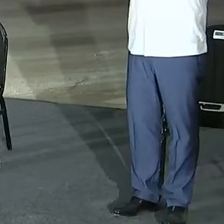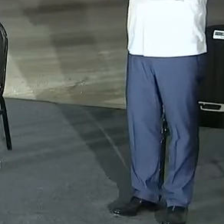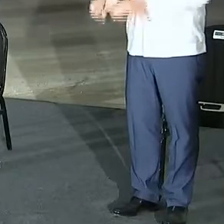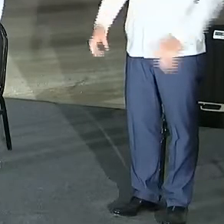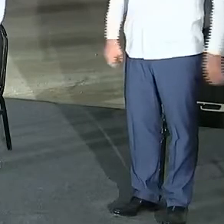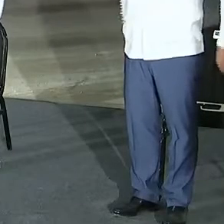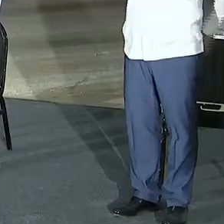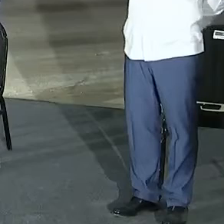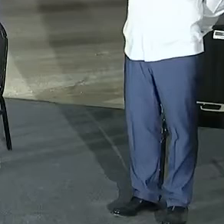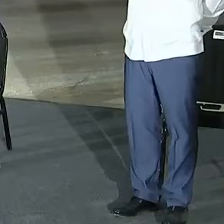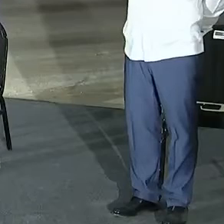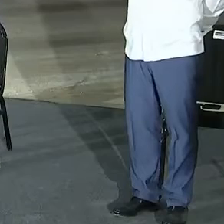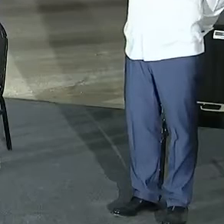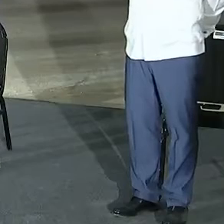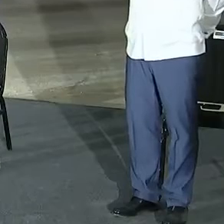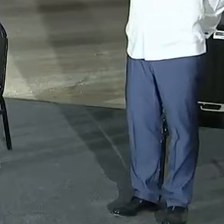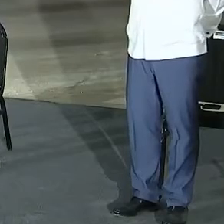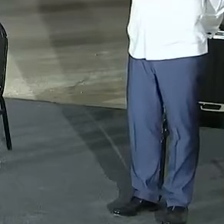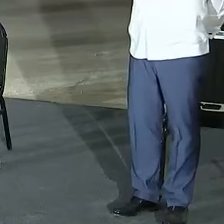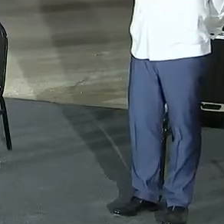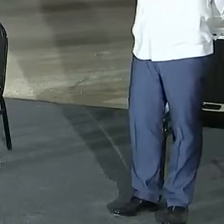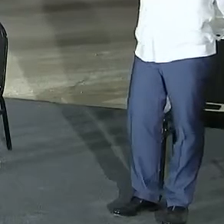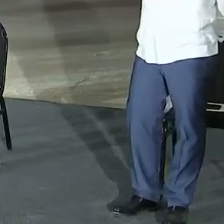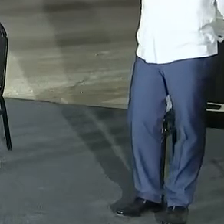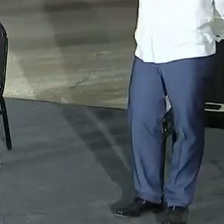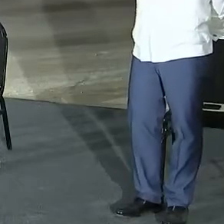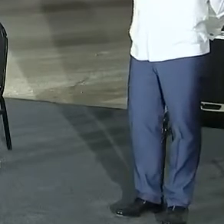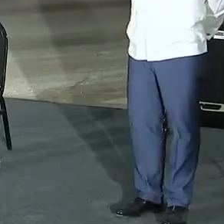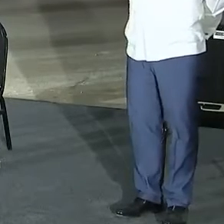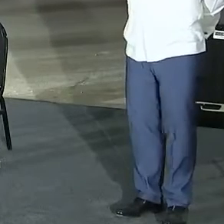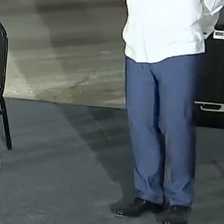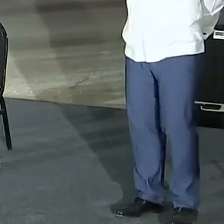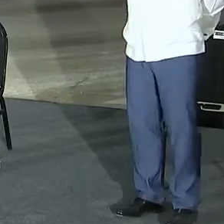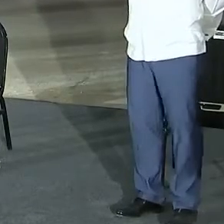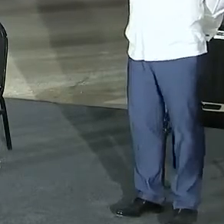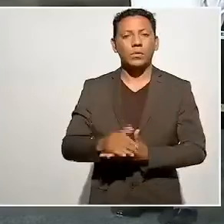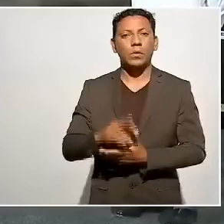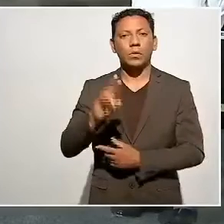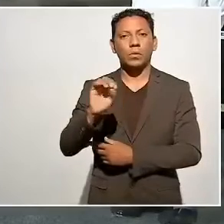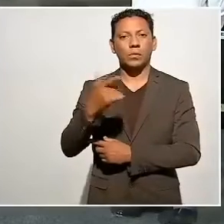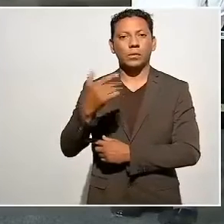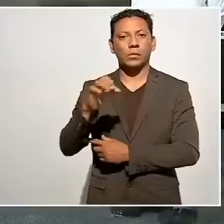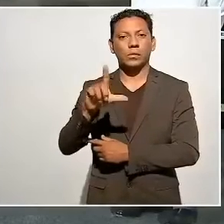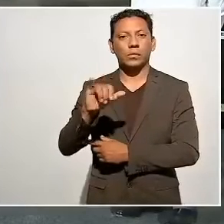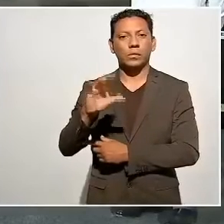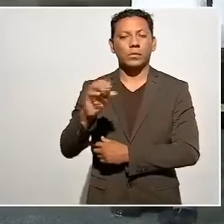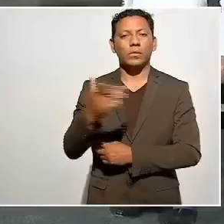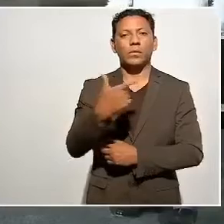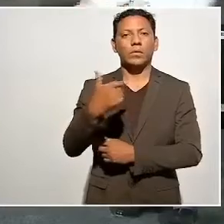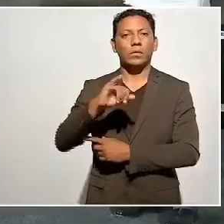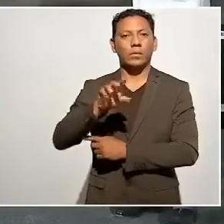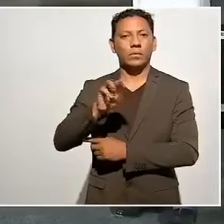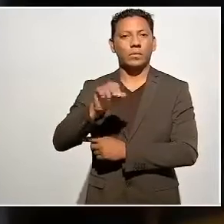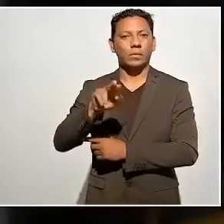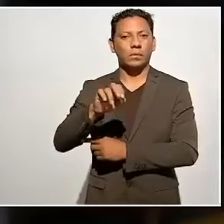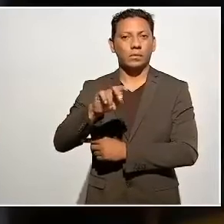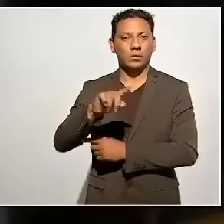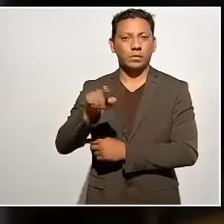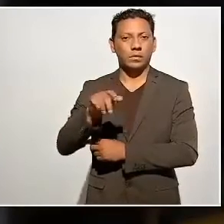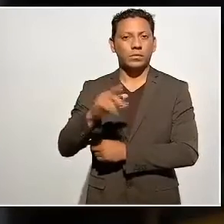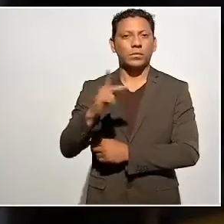El director general del Fondo Nacional de Fomento al Turismo, Rogelio Jiménez Pons.